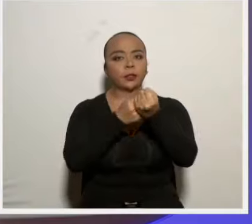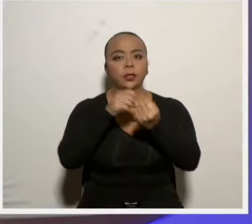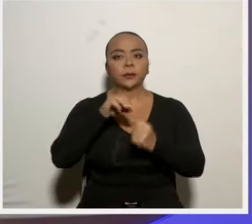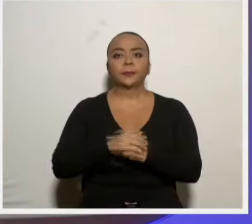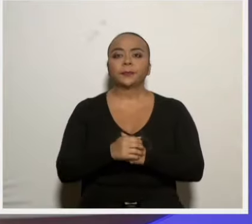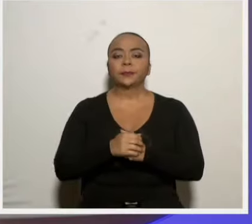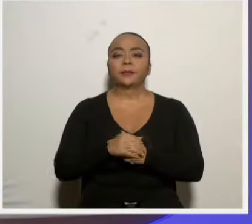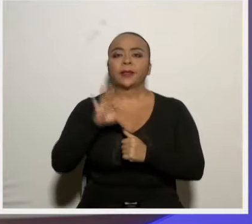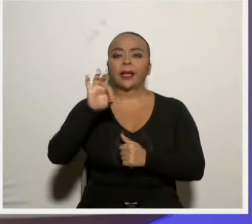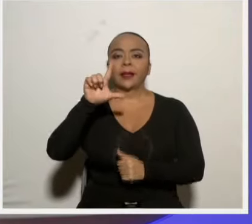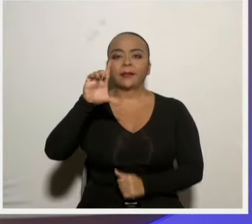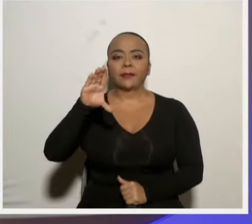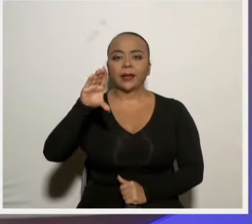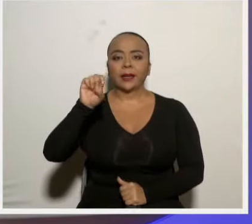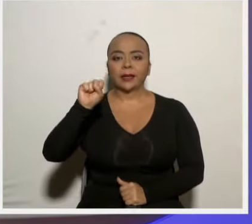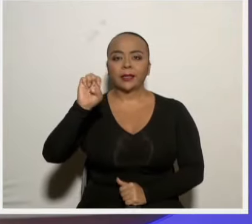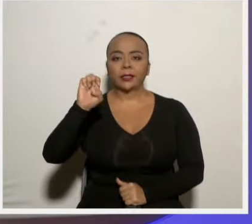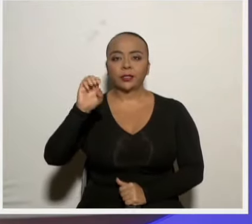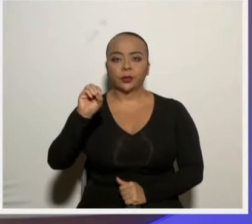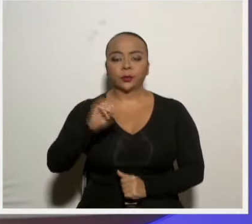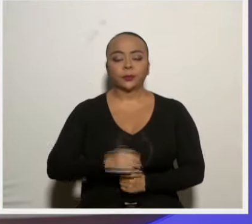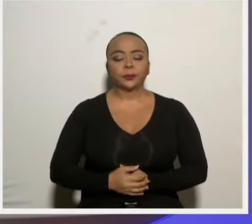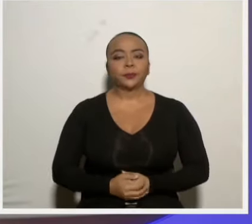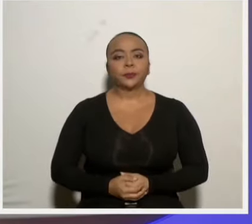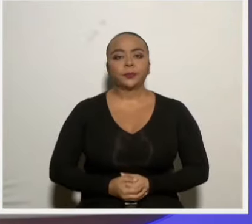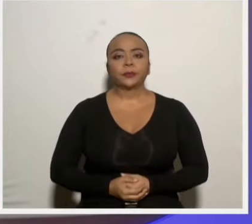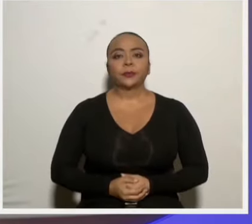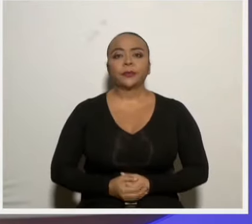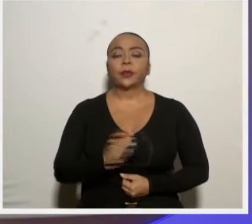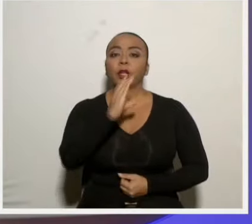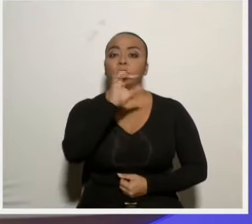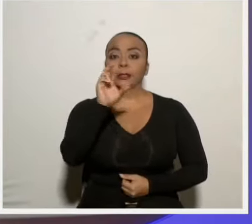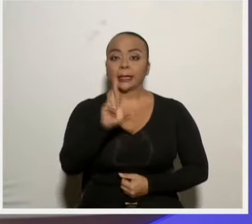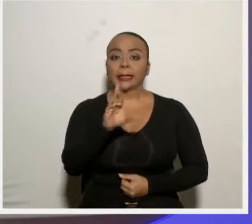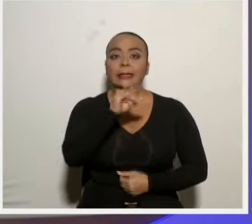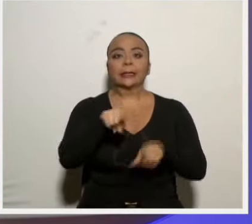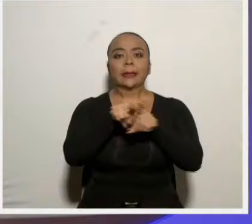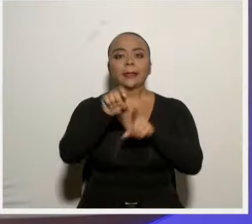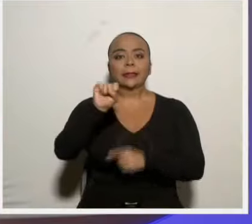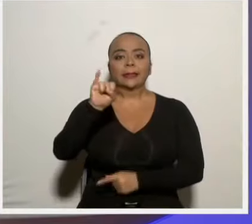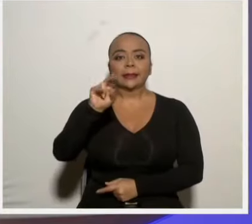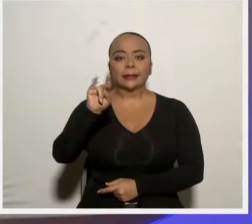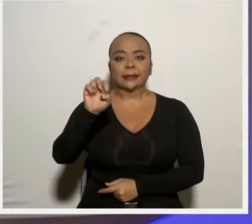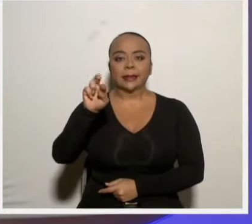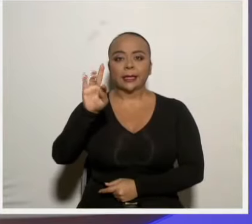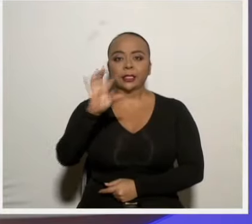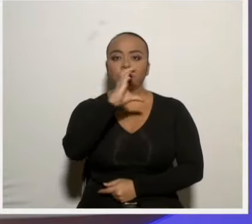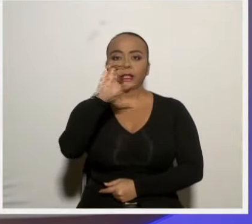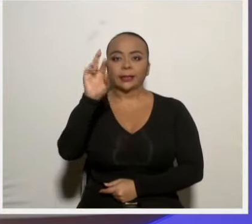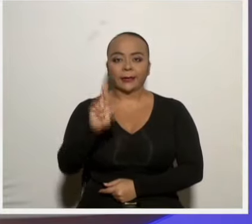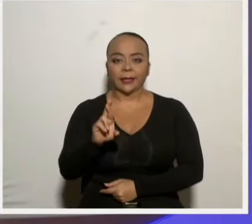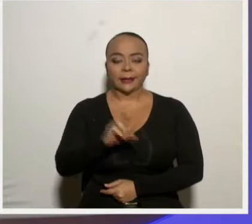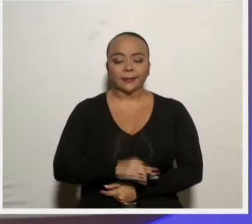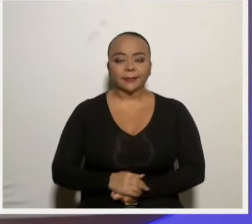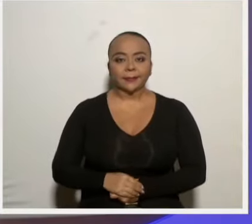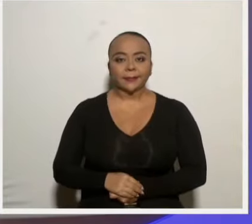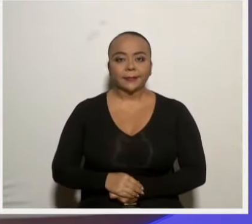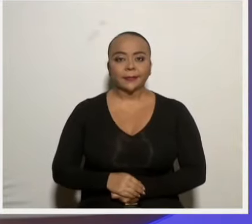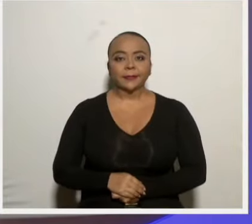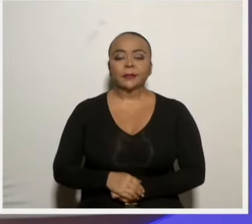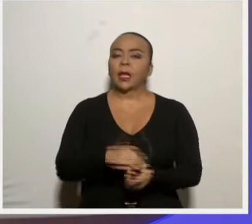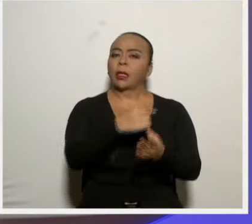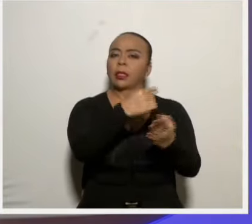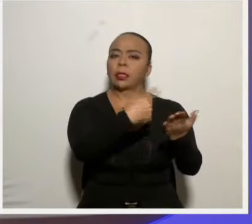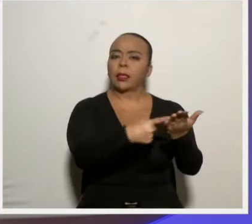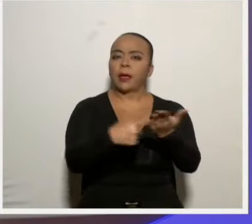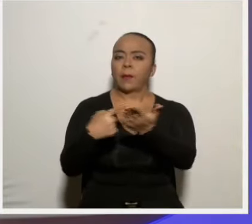la Facultad Latinoamericana de Ciencias Sociales, Flaxo, Costa Rica, así como CINAR, Costa Rica Medios. Este es un